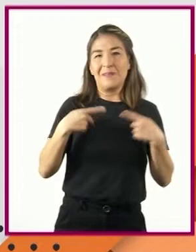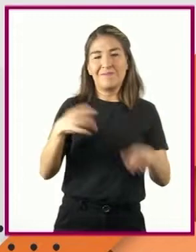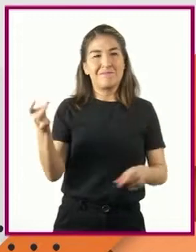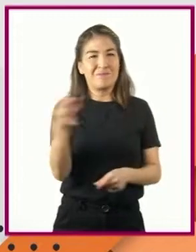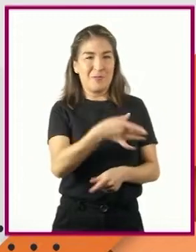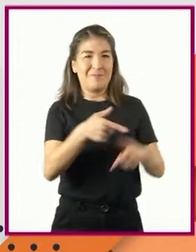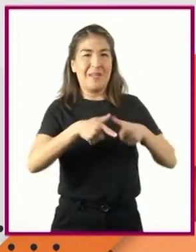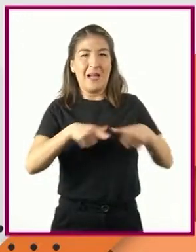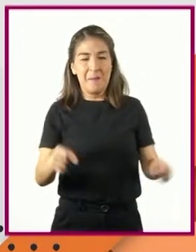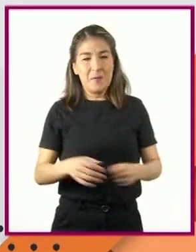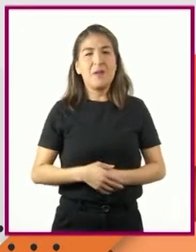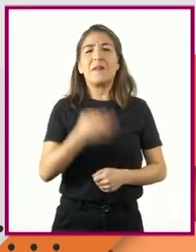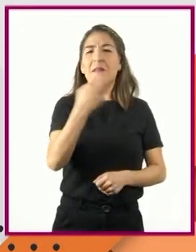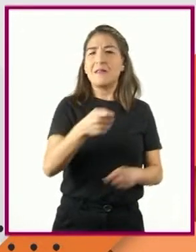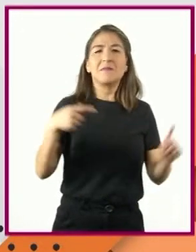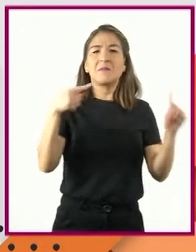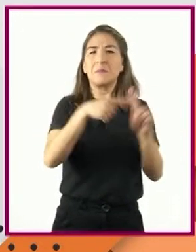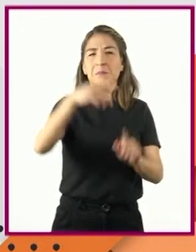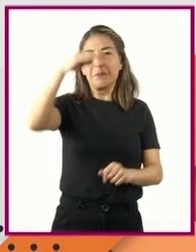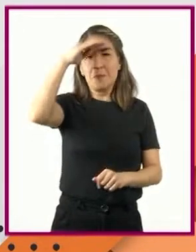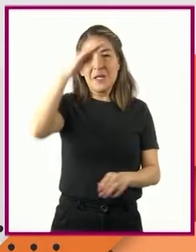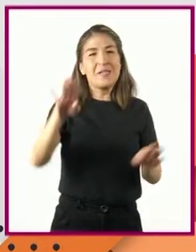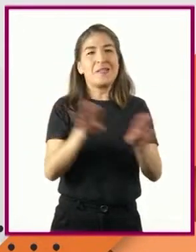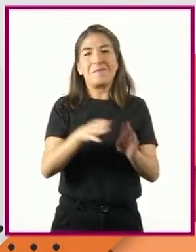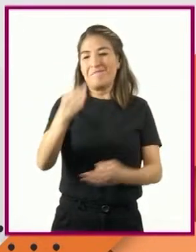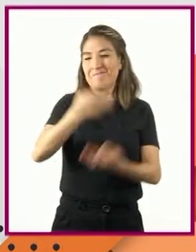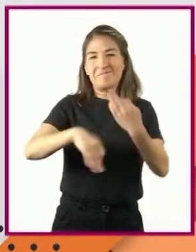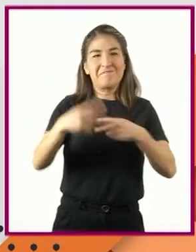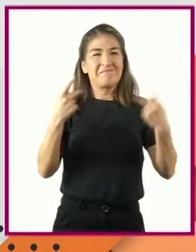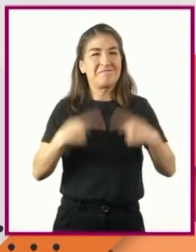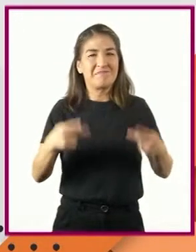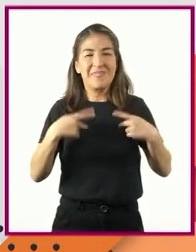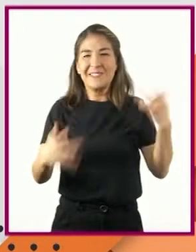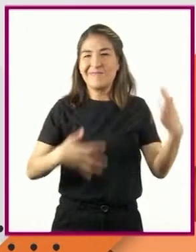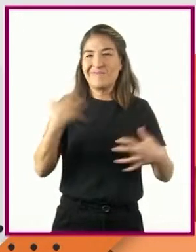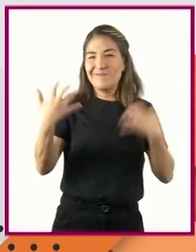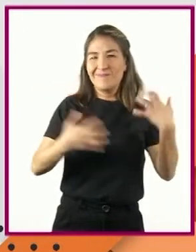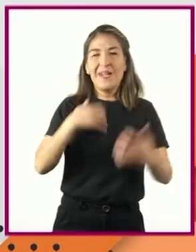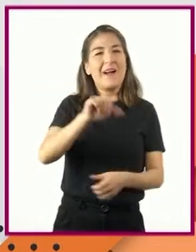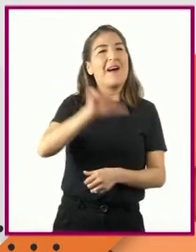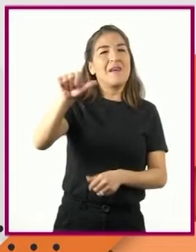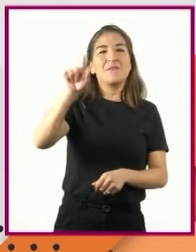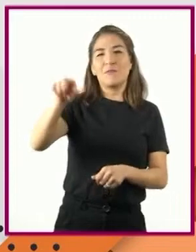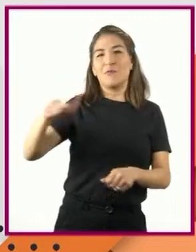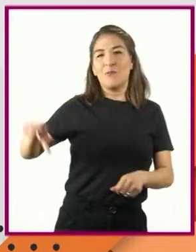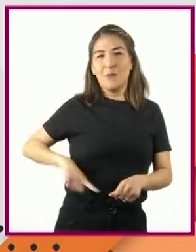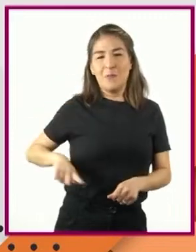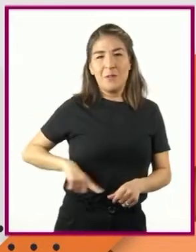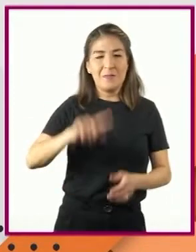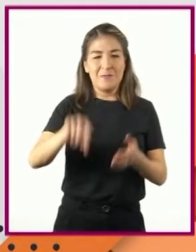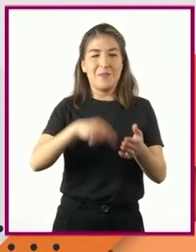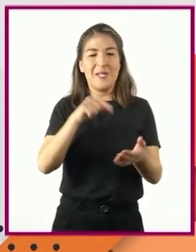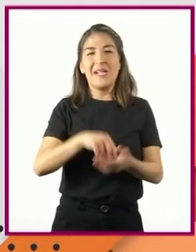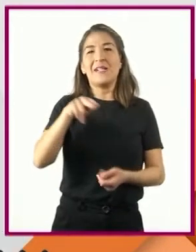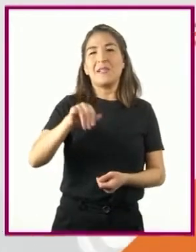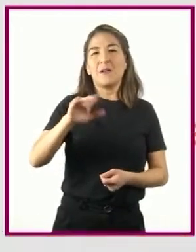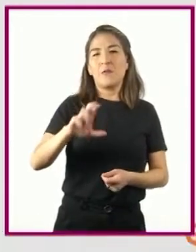lo que puso de manifiesto el descontento de la población hacia el gobierno del zar Nicolás